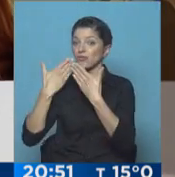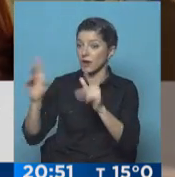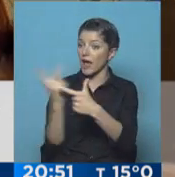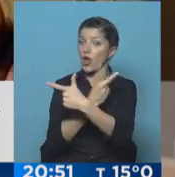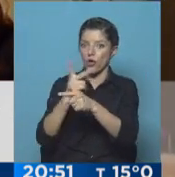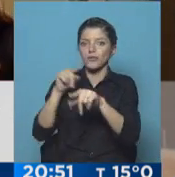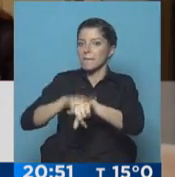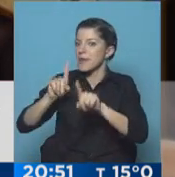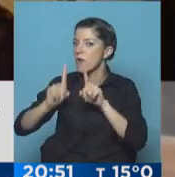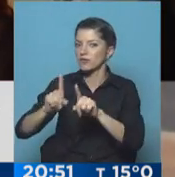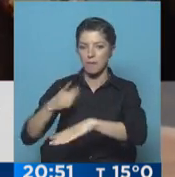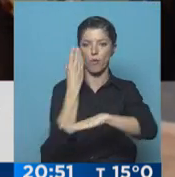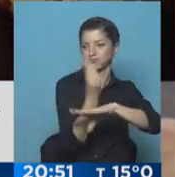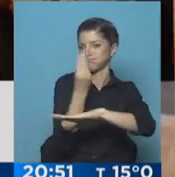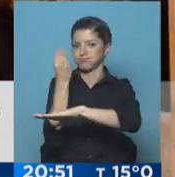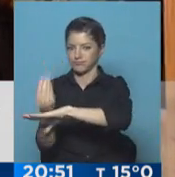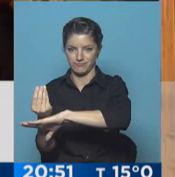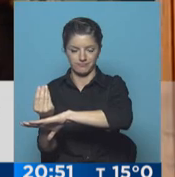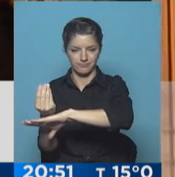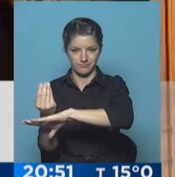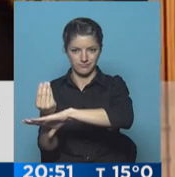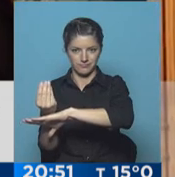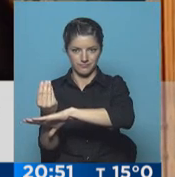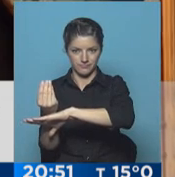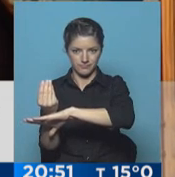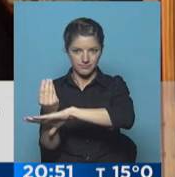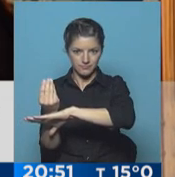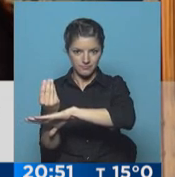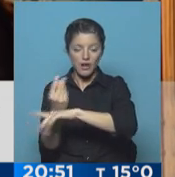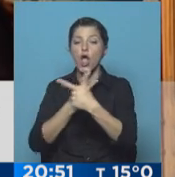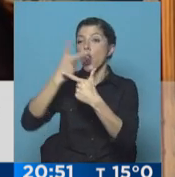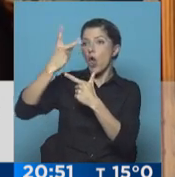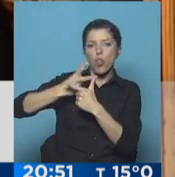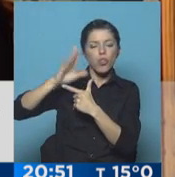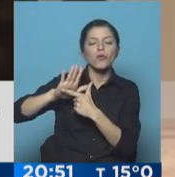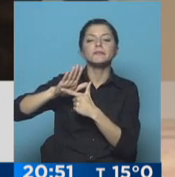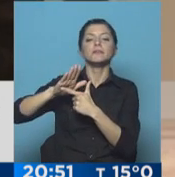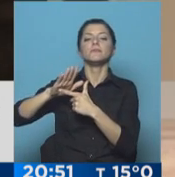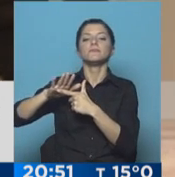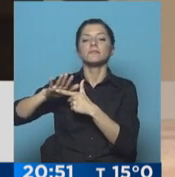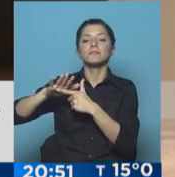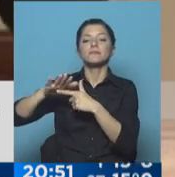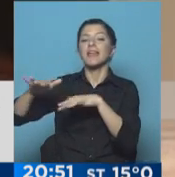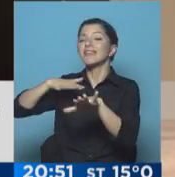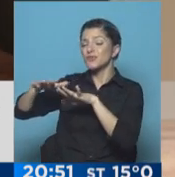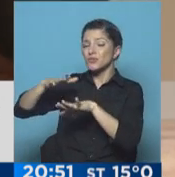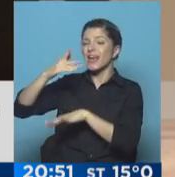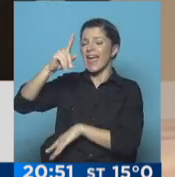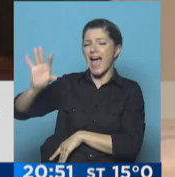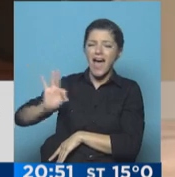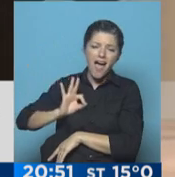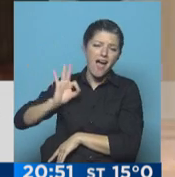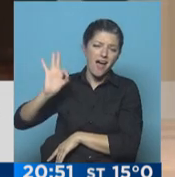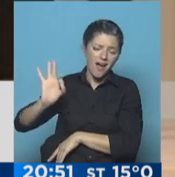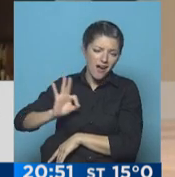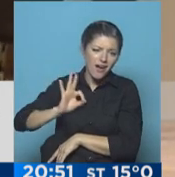a encontrar justamente dos hombres que superaron definitivamente lo que durante tanto